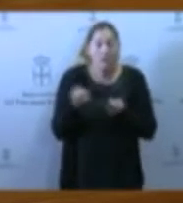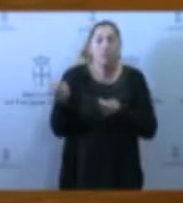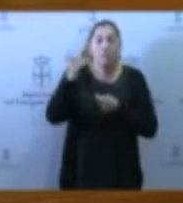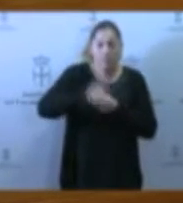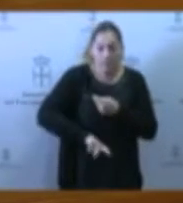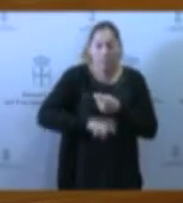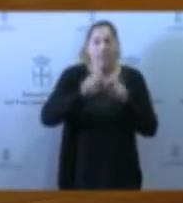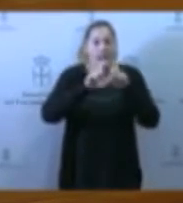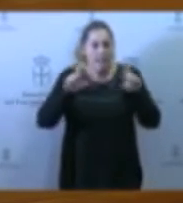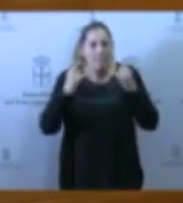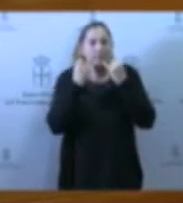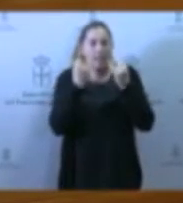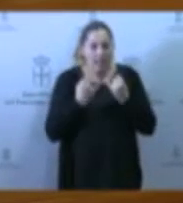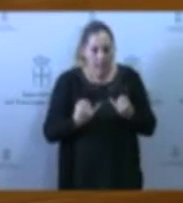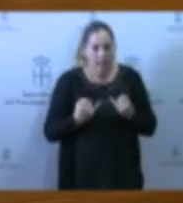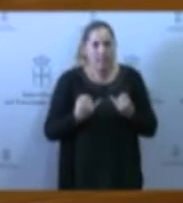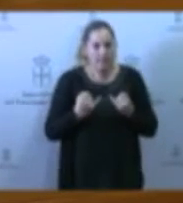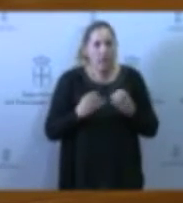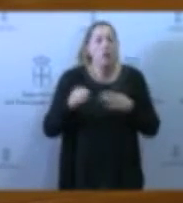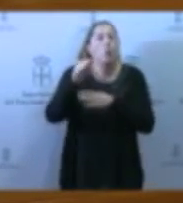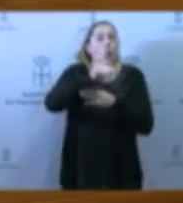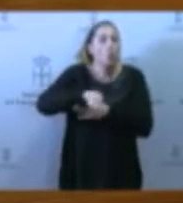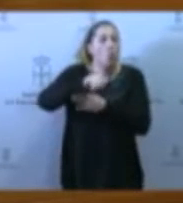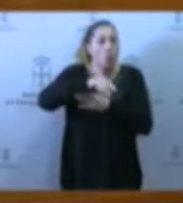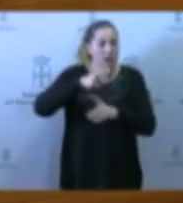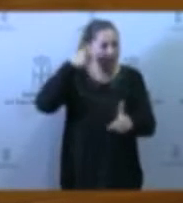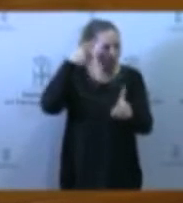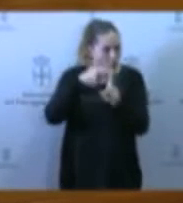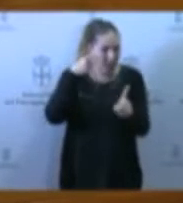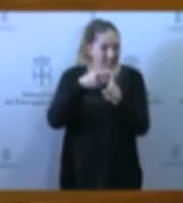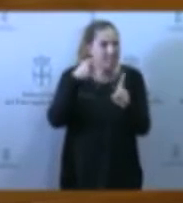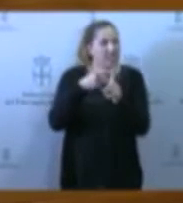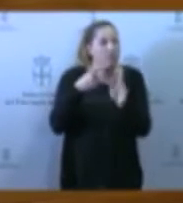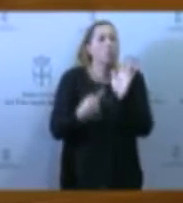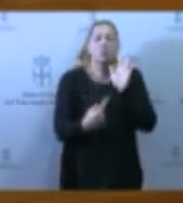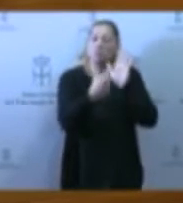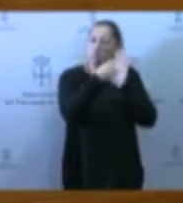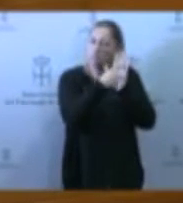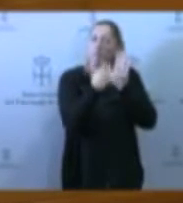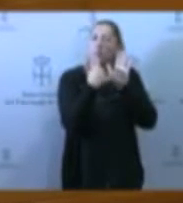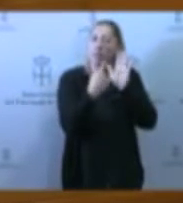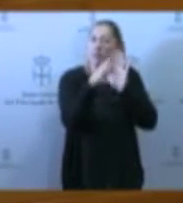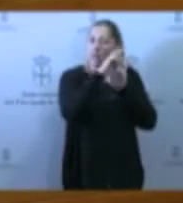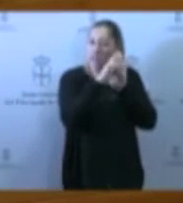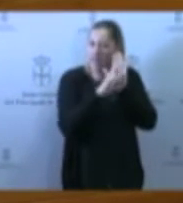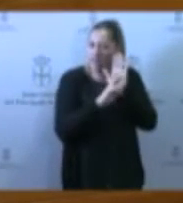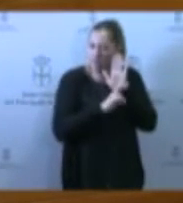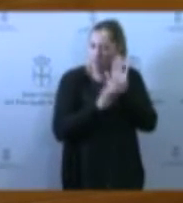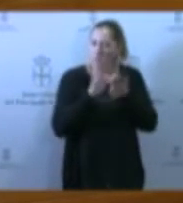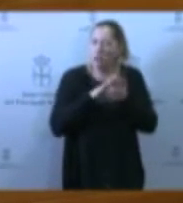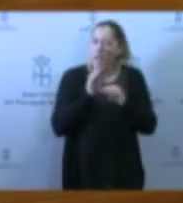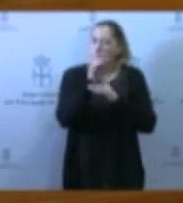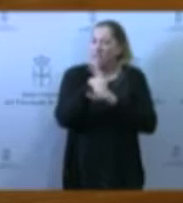las empresas eléctricas hayan cubierto los objetivos que se les fijan los propios reglamentos en cuanto a